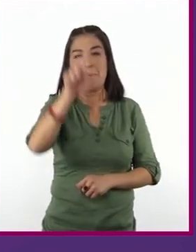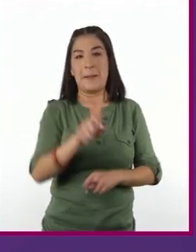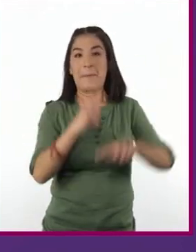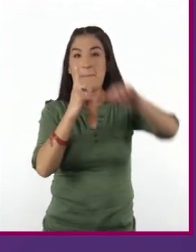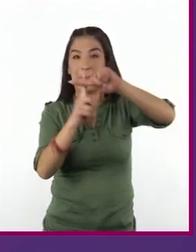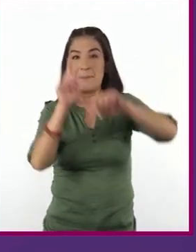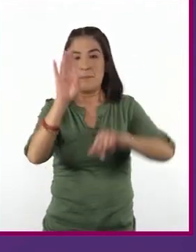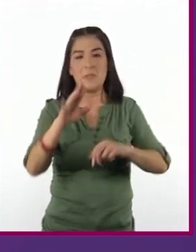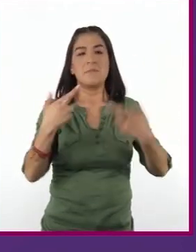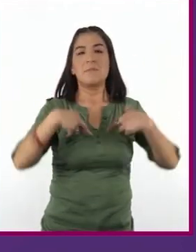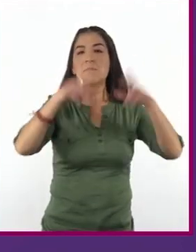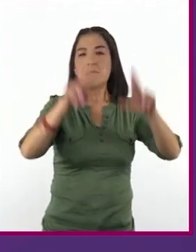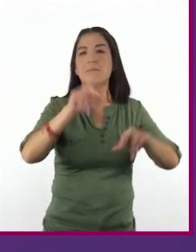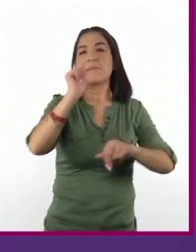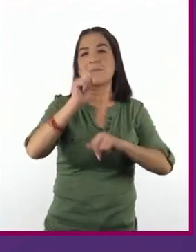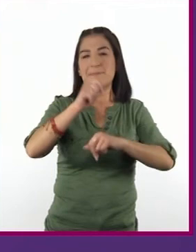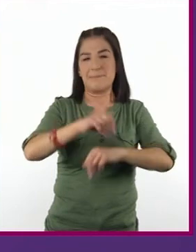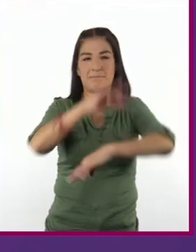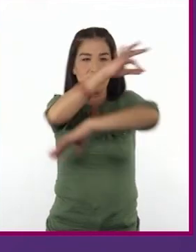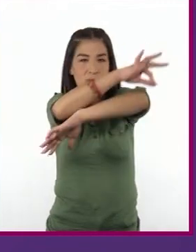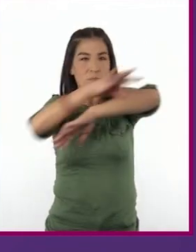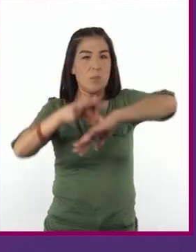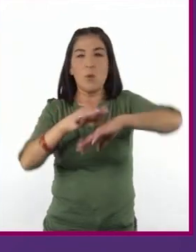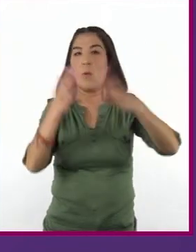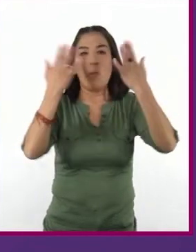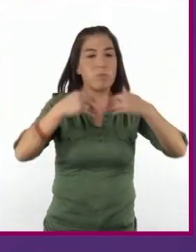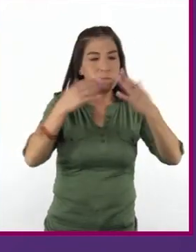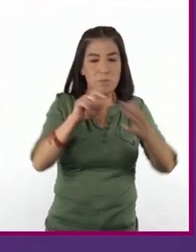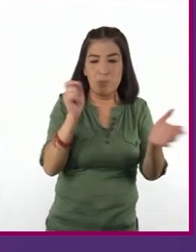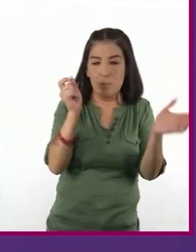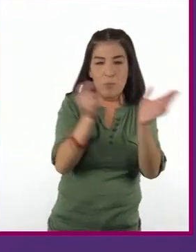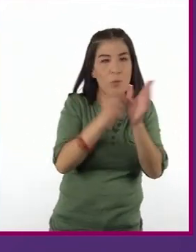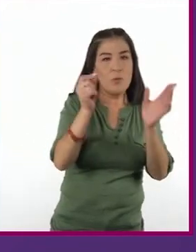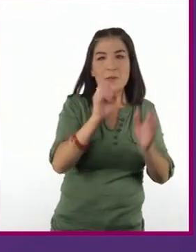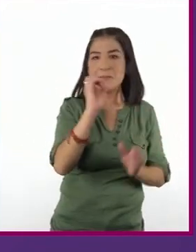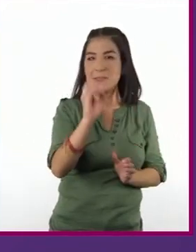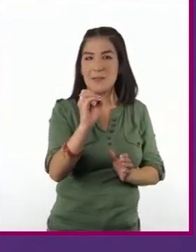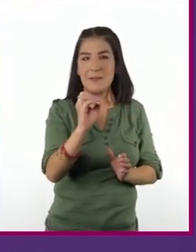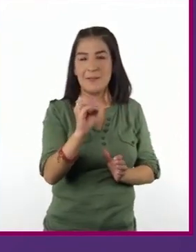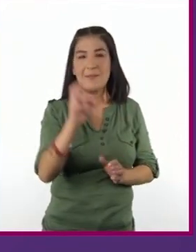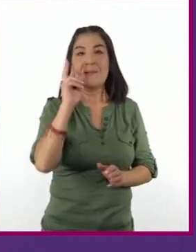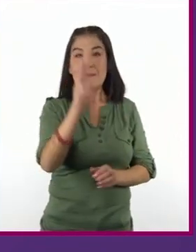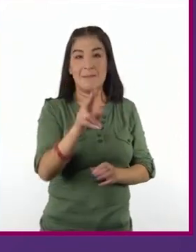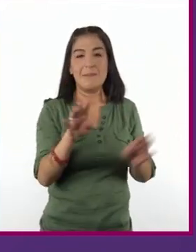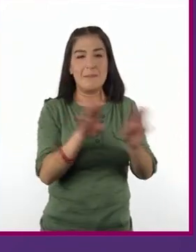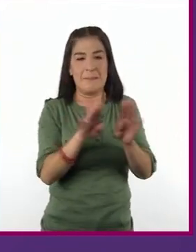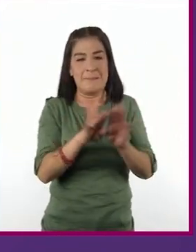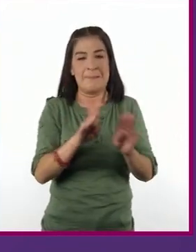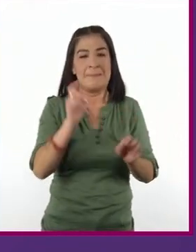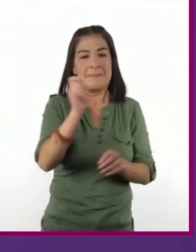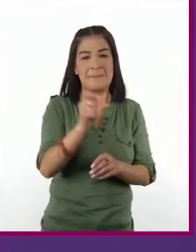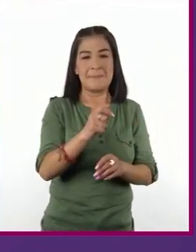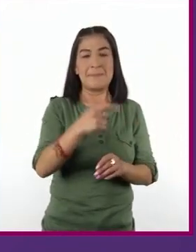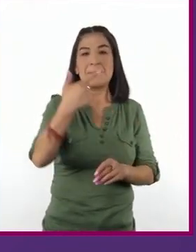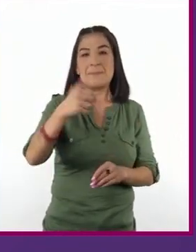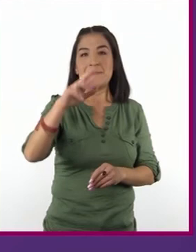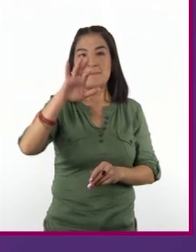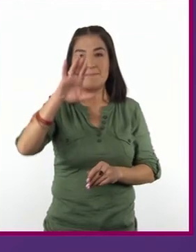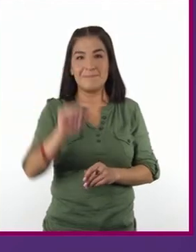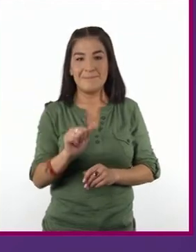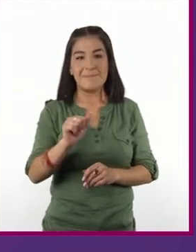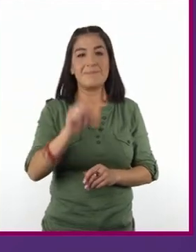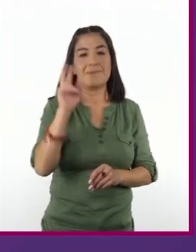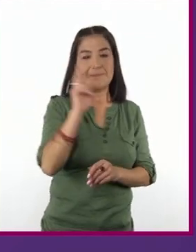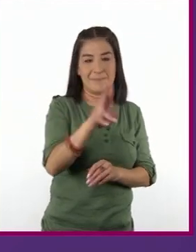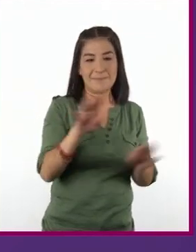representación gráfica es una línea recta que no pasa por el origen. Si observamos detenidamente las gráficas, nos damos cuenta